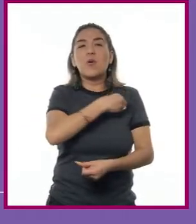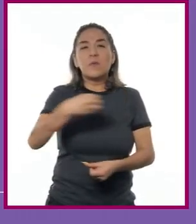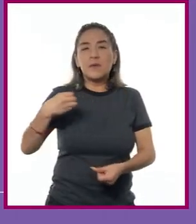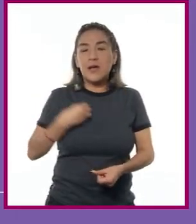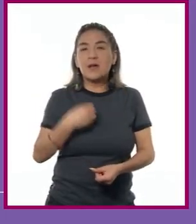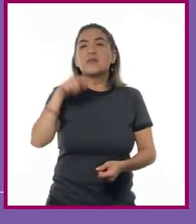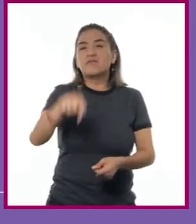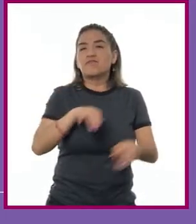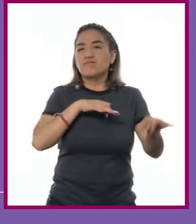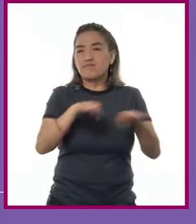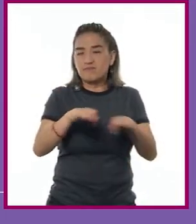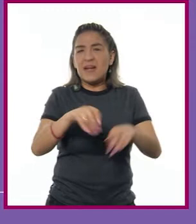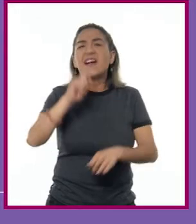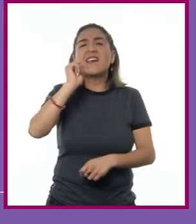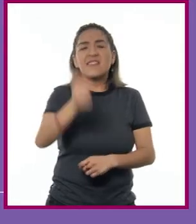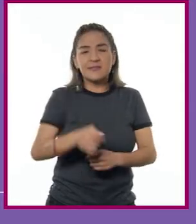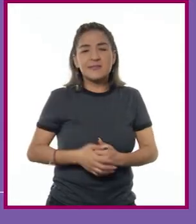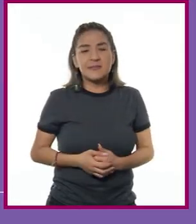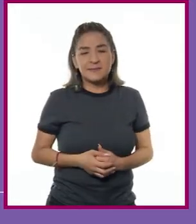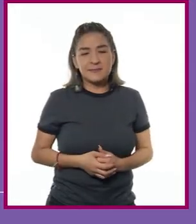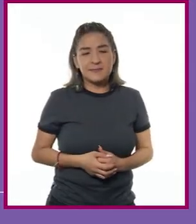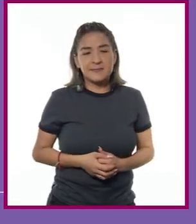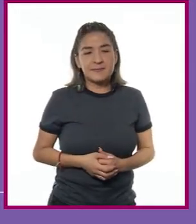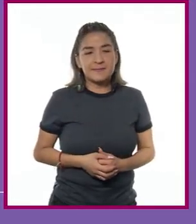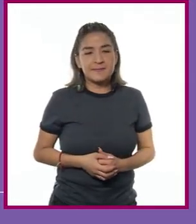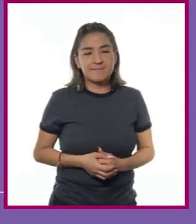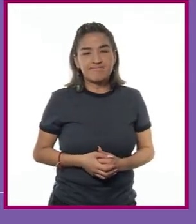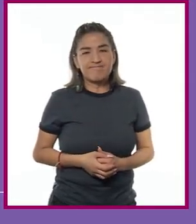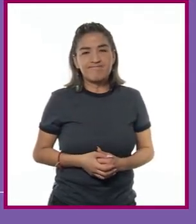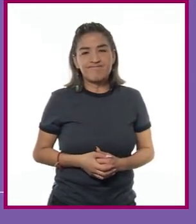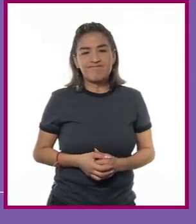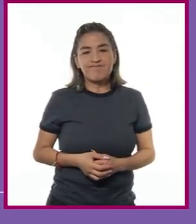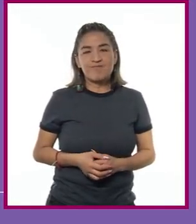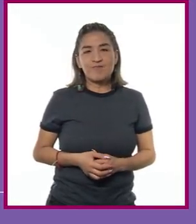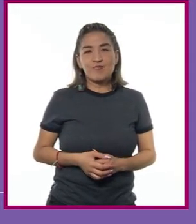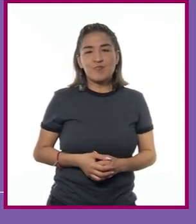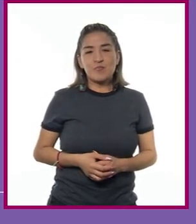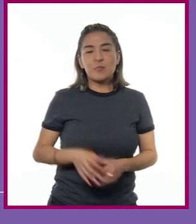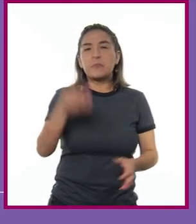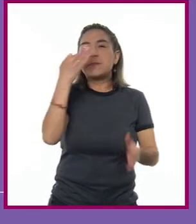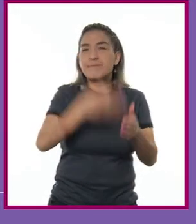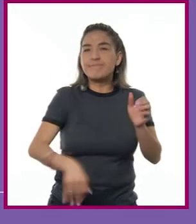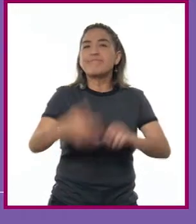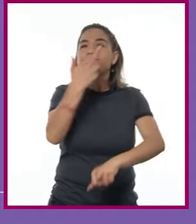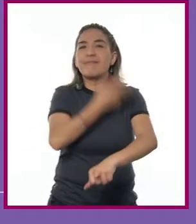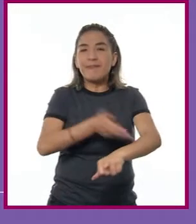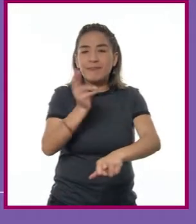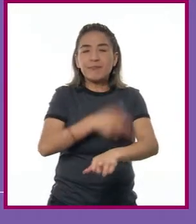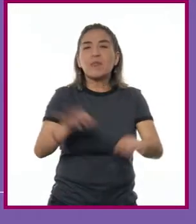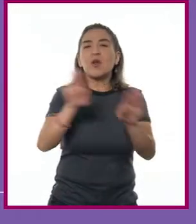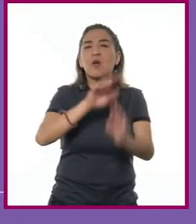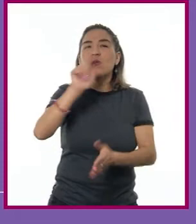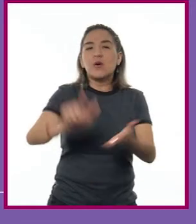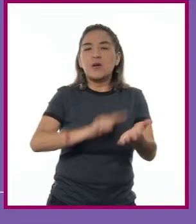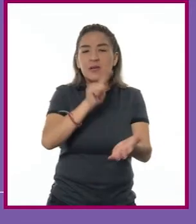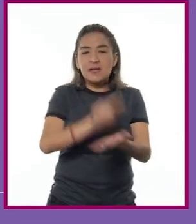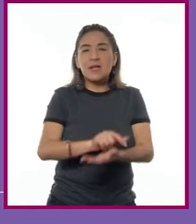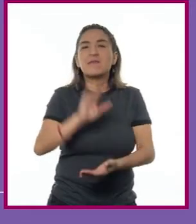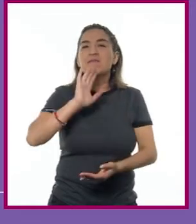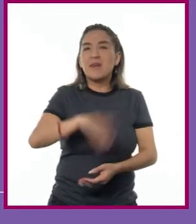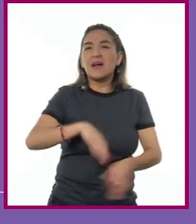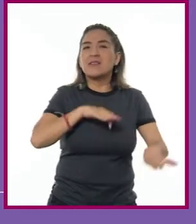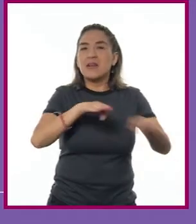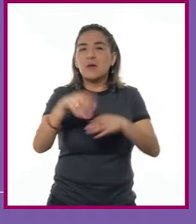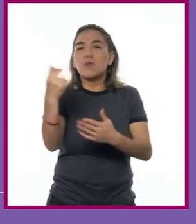público, entre las cuales se encuentran falta de diligencia, ilegalidad al formular y ejecutar